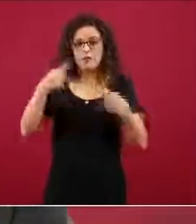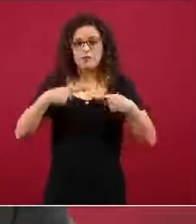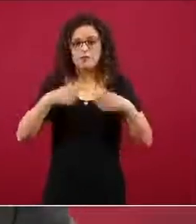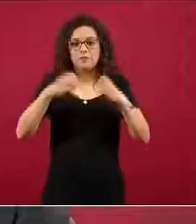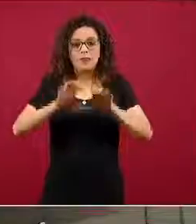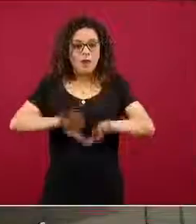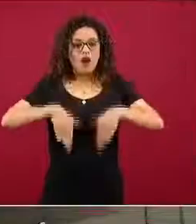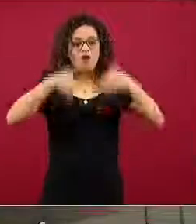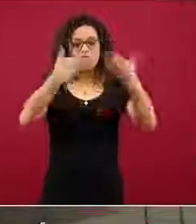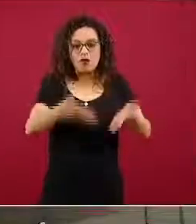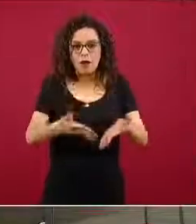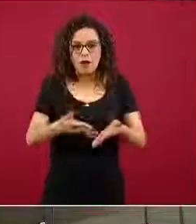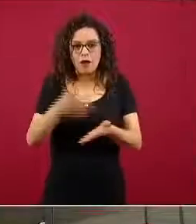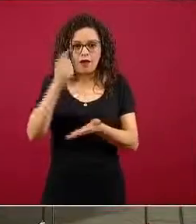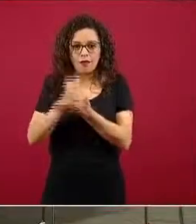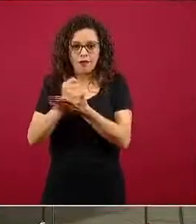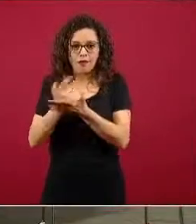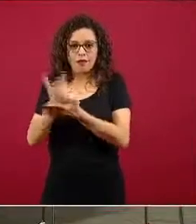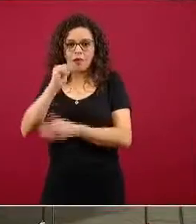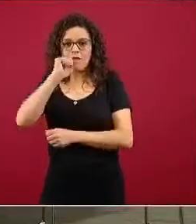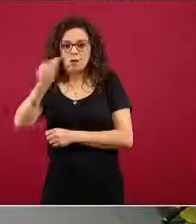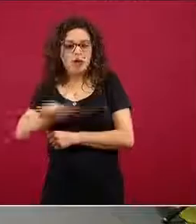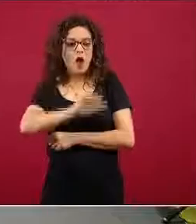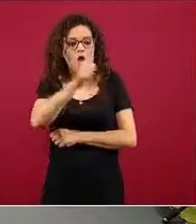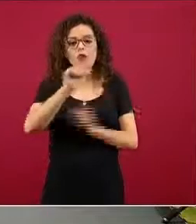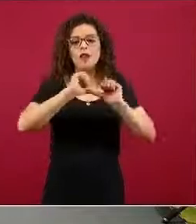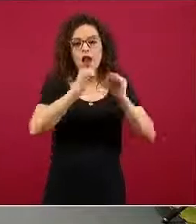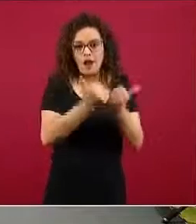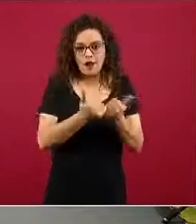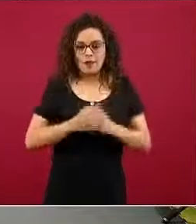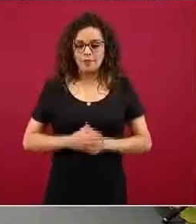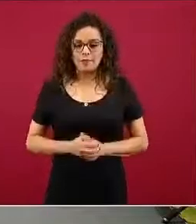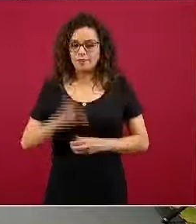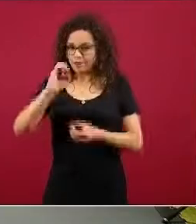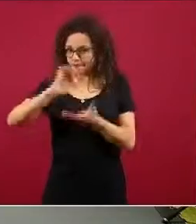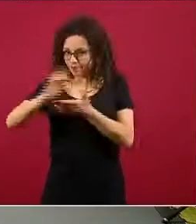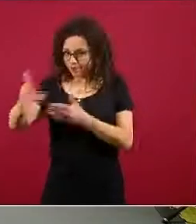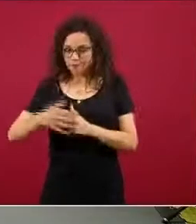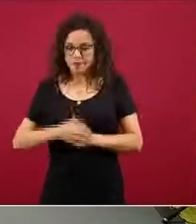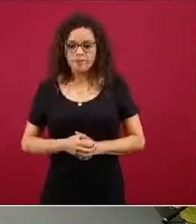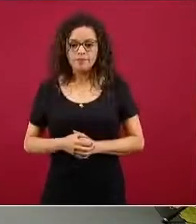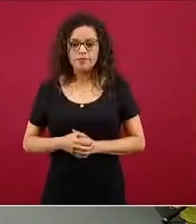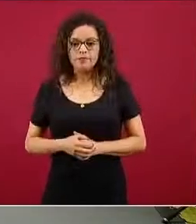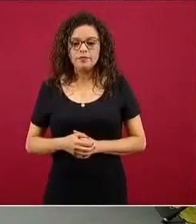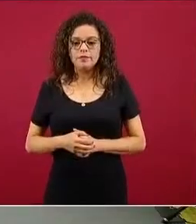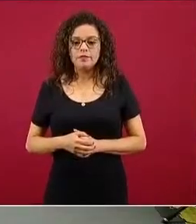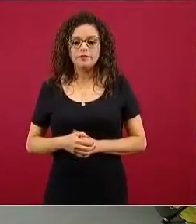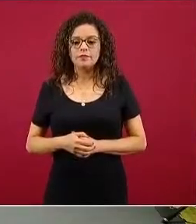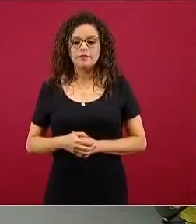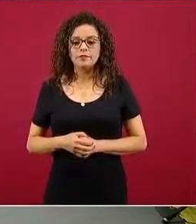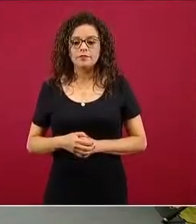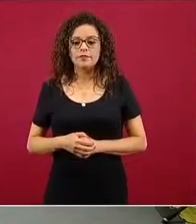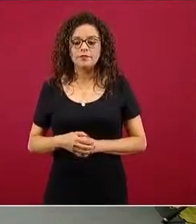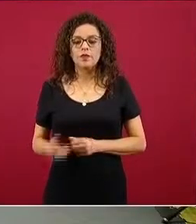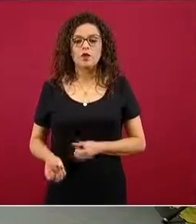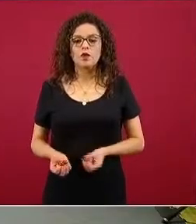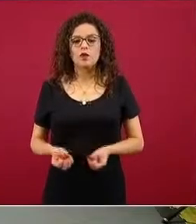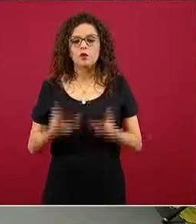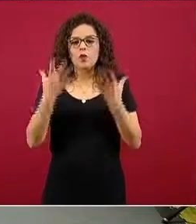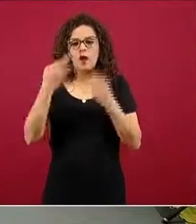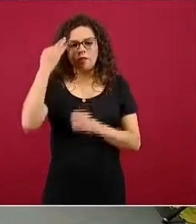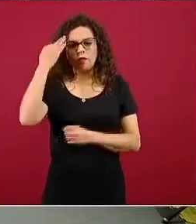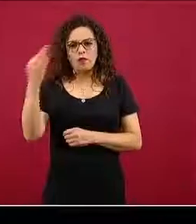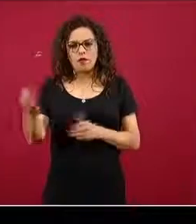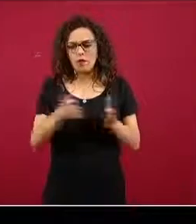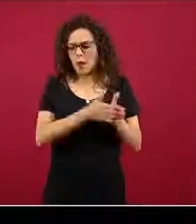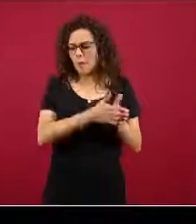fuera de la terapia intensiva. Bien, gracias. ¿Y cuánto más o menos pasará hasta que se llegue al personal de salud de